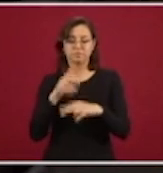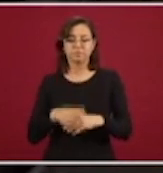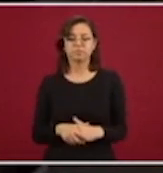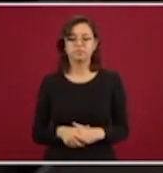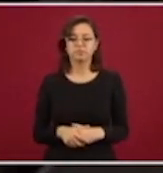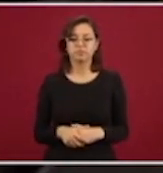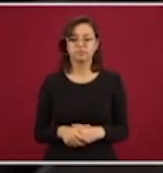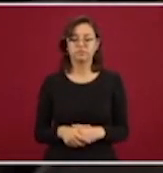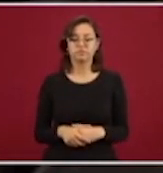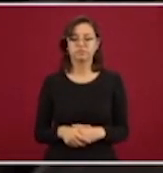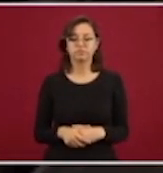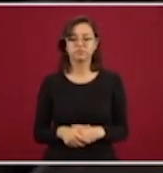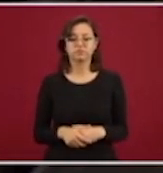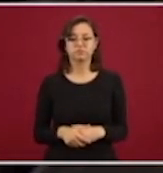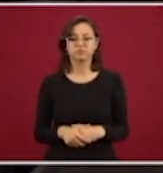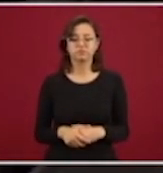Yo quiero